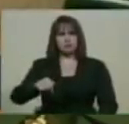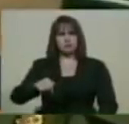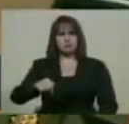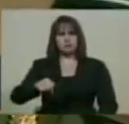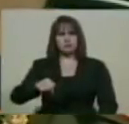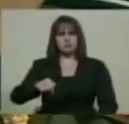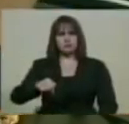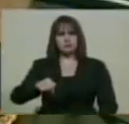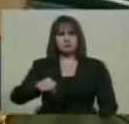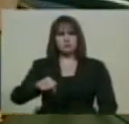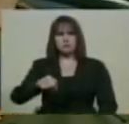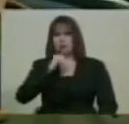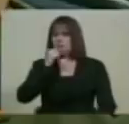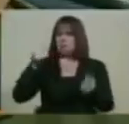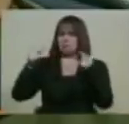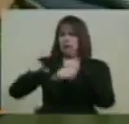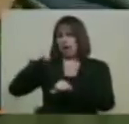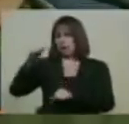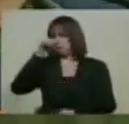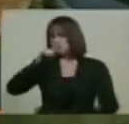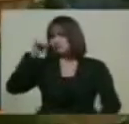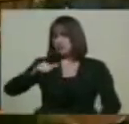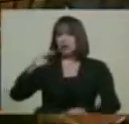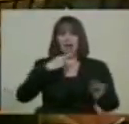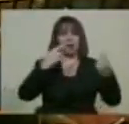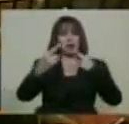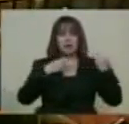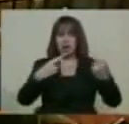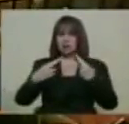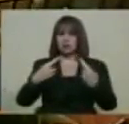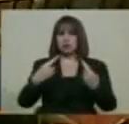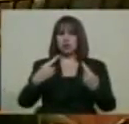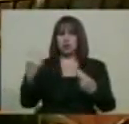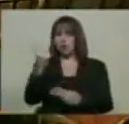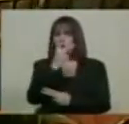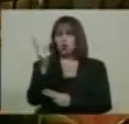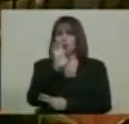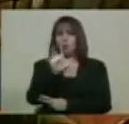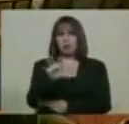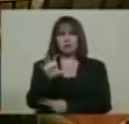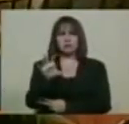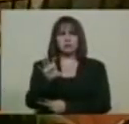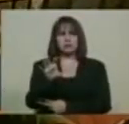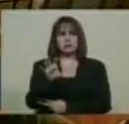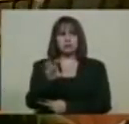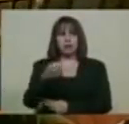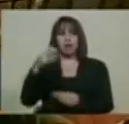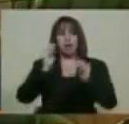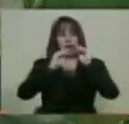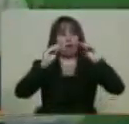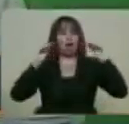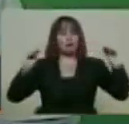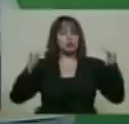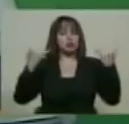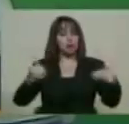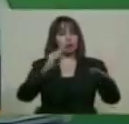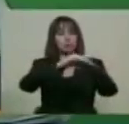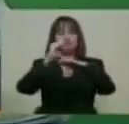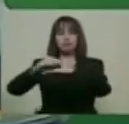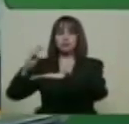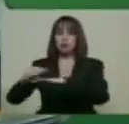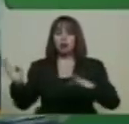como una olla podrida en contra de las relaciones de Venezuela y Colombia. Así lo alerto de esta reunión.